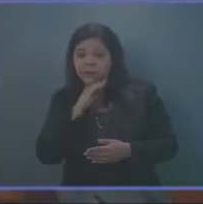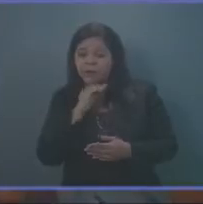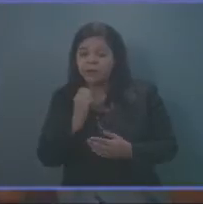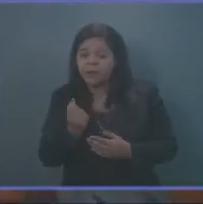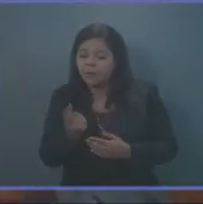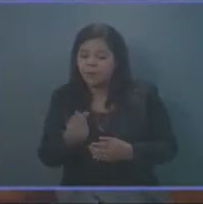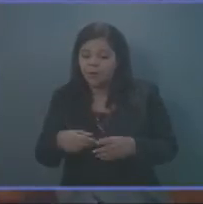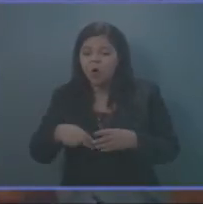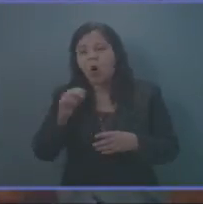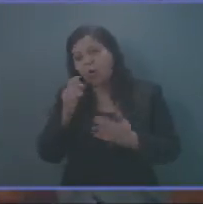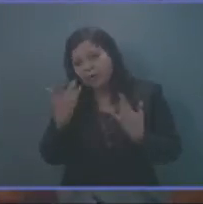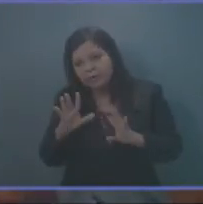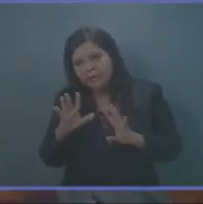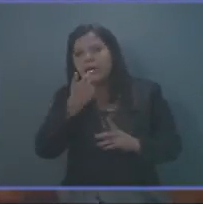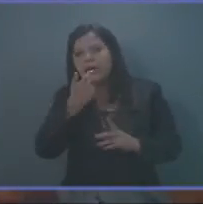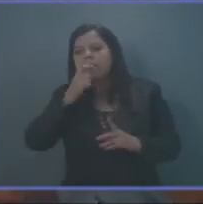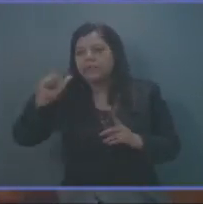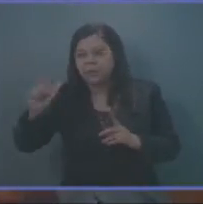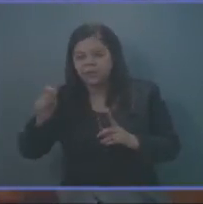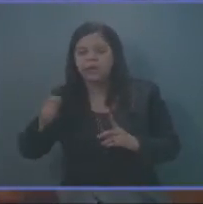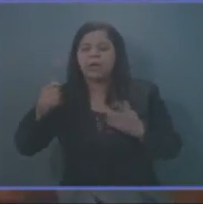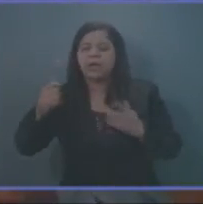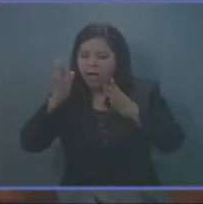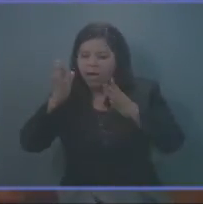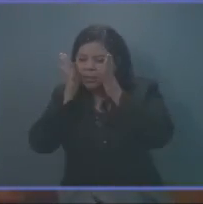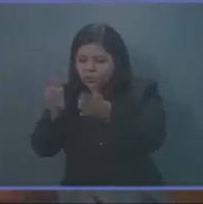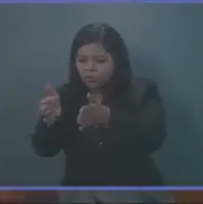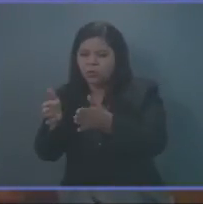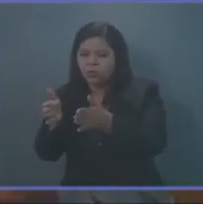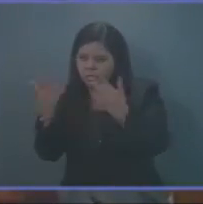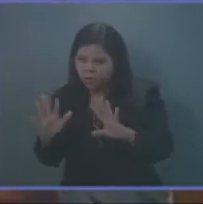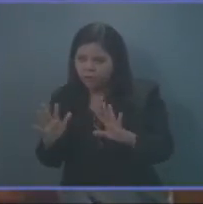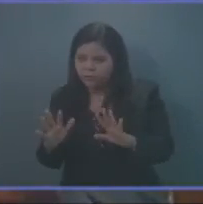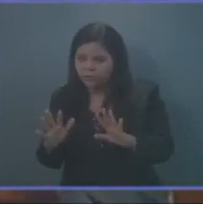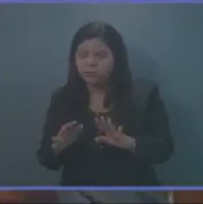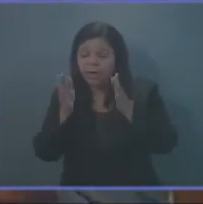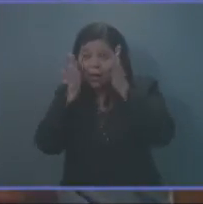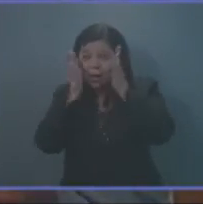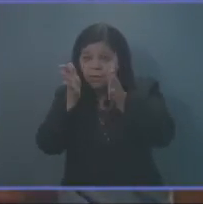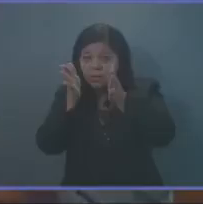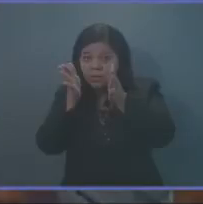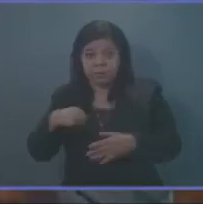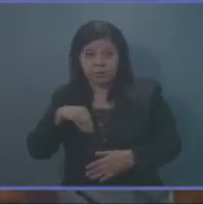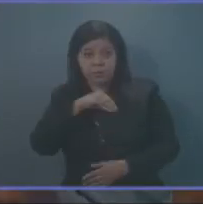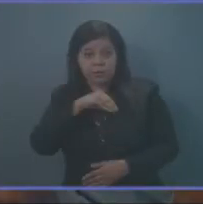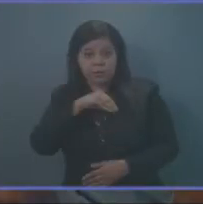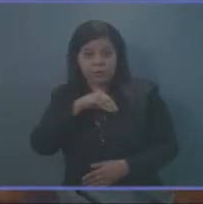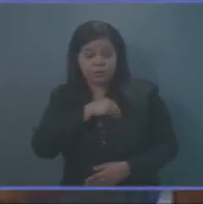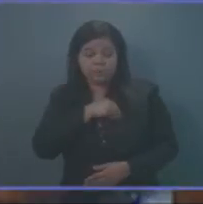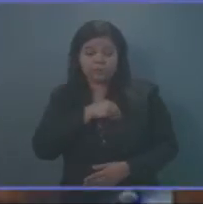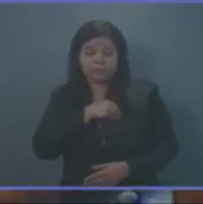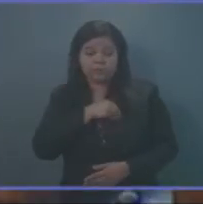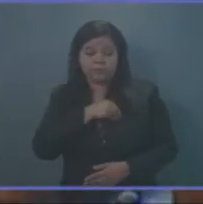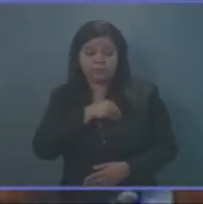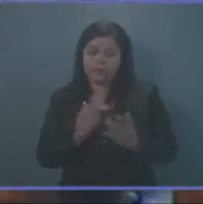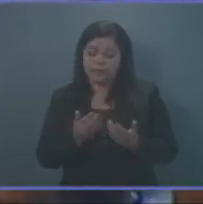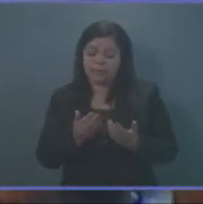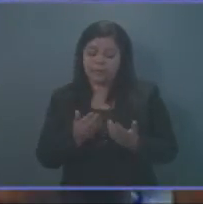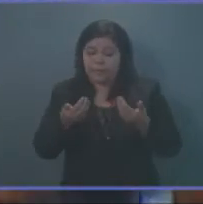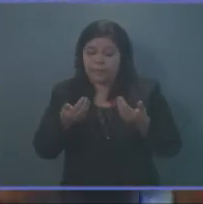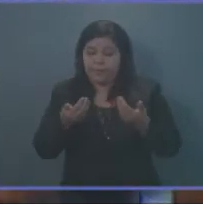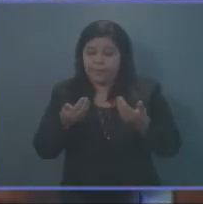se encuentren recibiendo esa atención. Hablar de atención médica y separarla de la